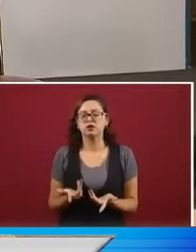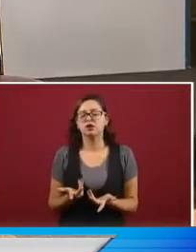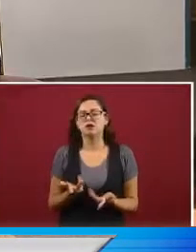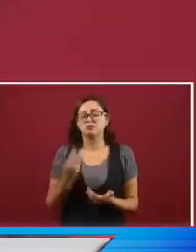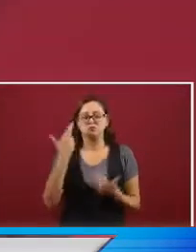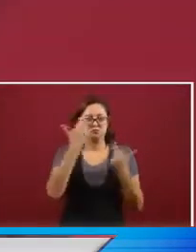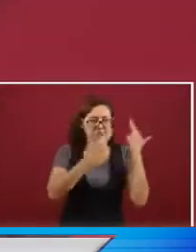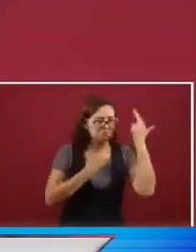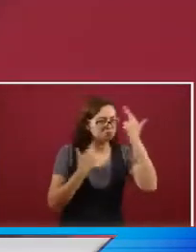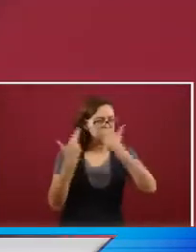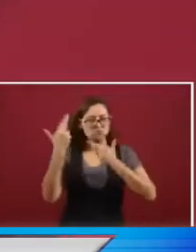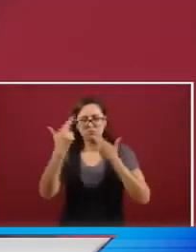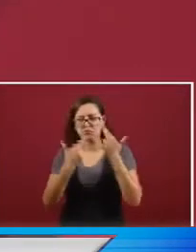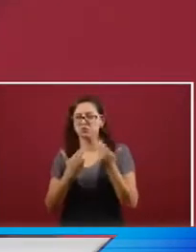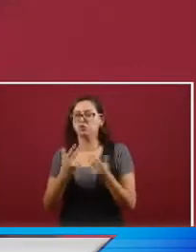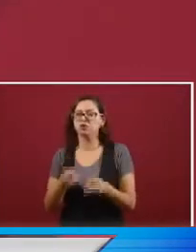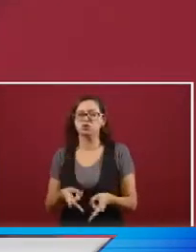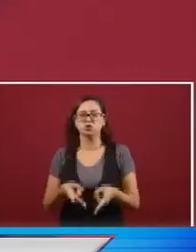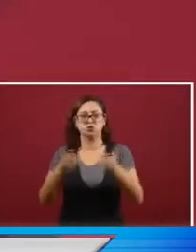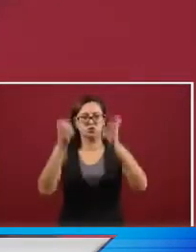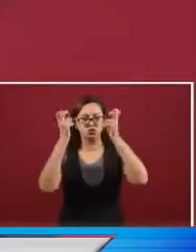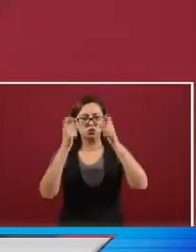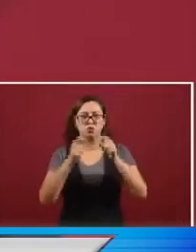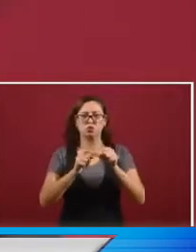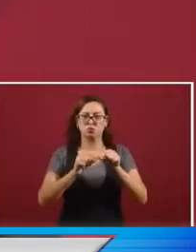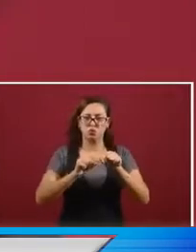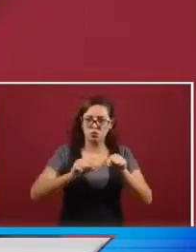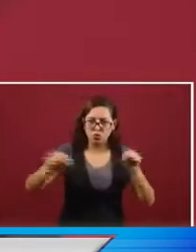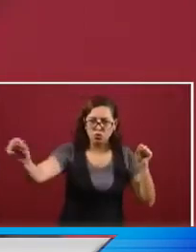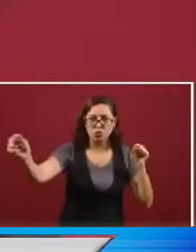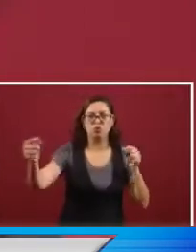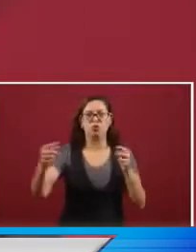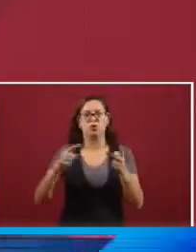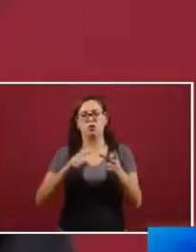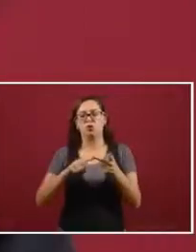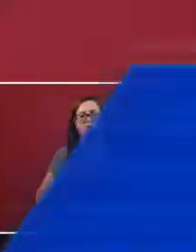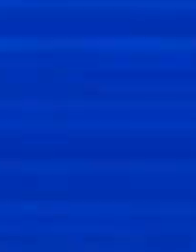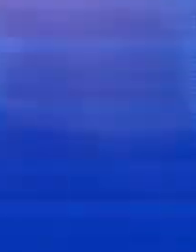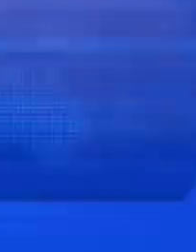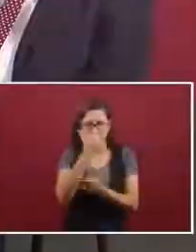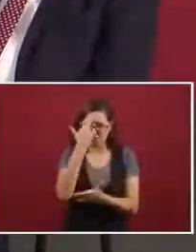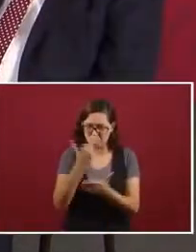gobiernos estatales. Será público el informe de usuarios en la CFE de acuerdo a la legislación.